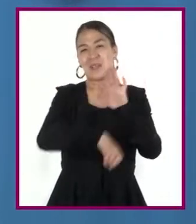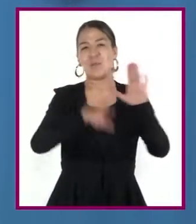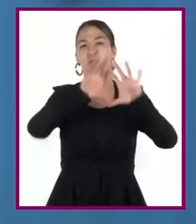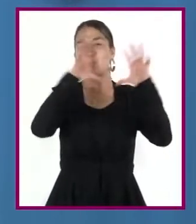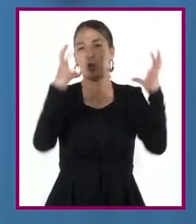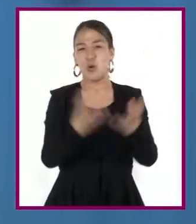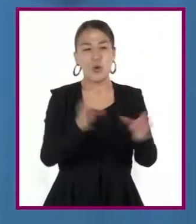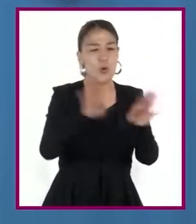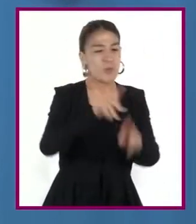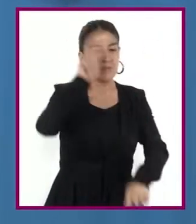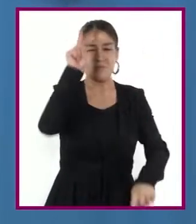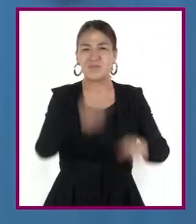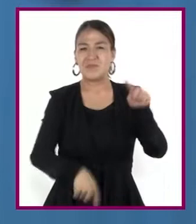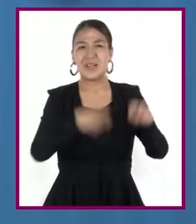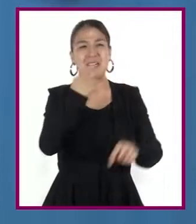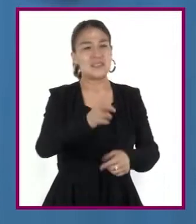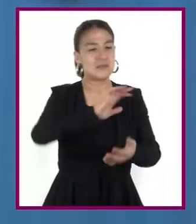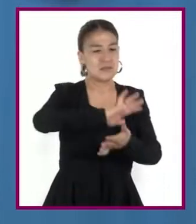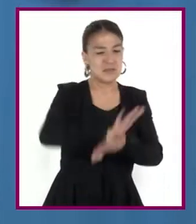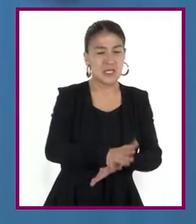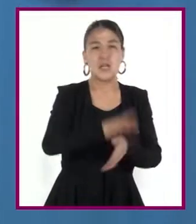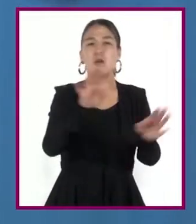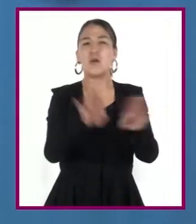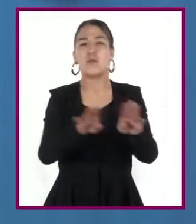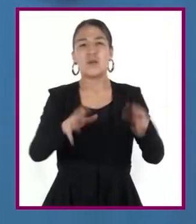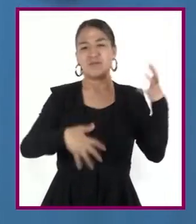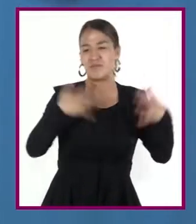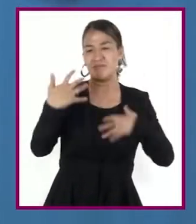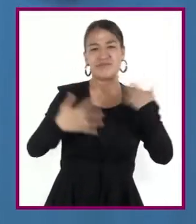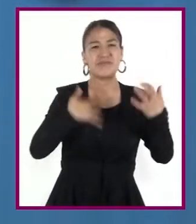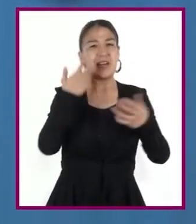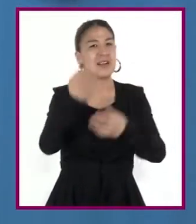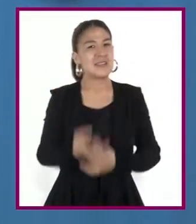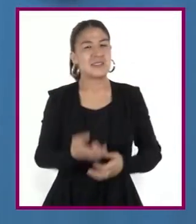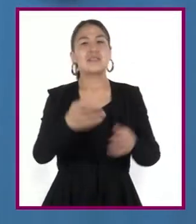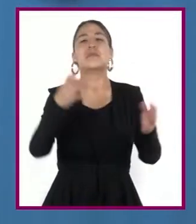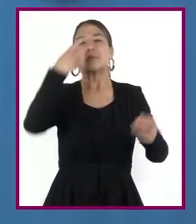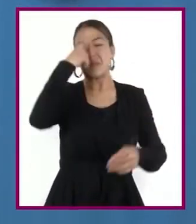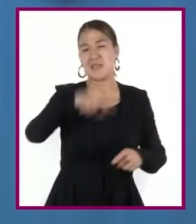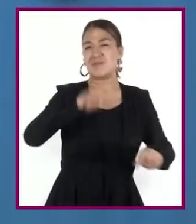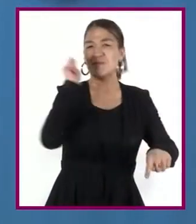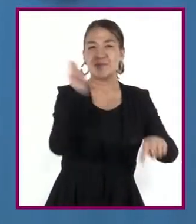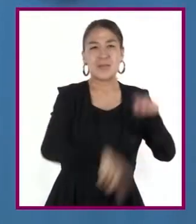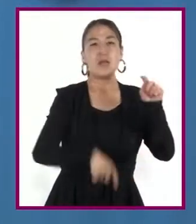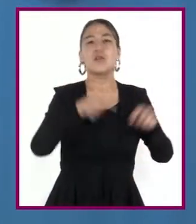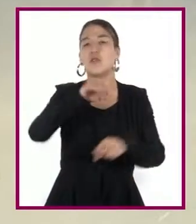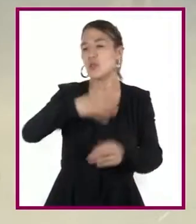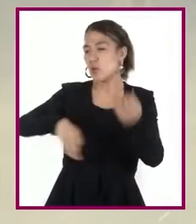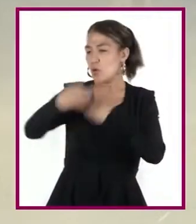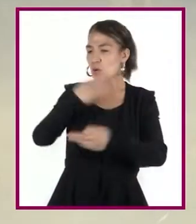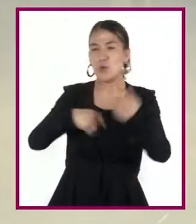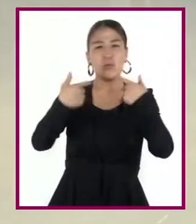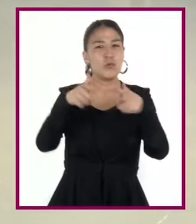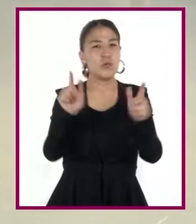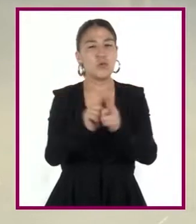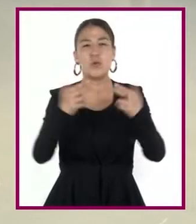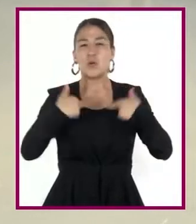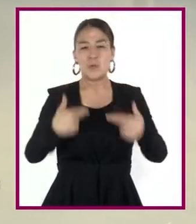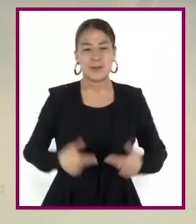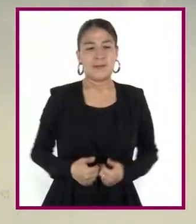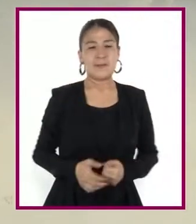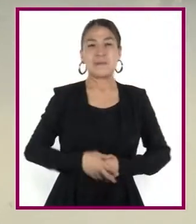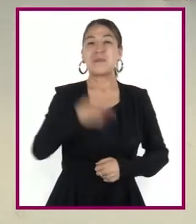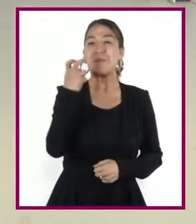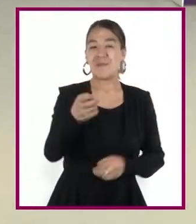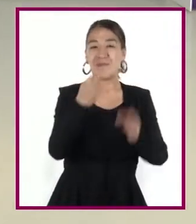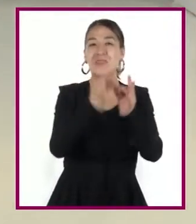eliminar la discriminación e intolerancia en todas sus formas y para todos los grupos humanos. Es tal su